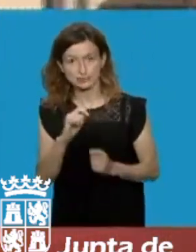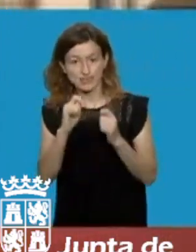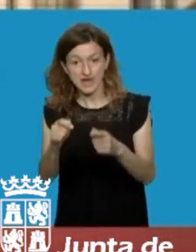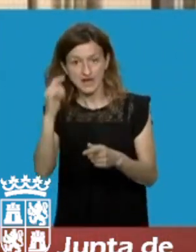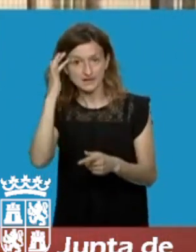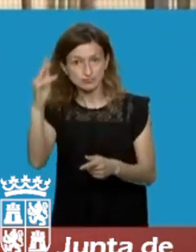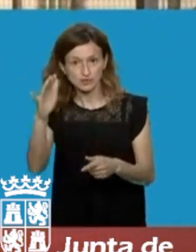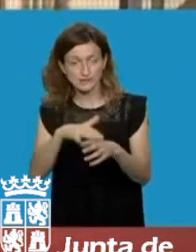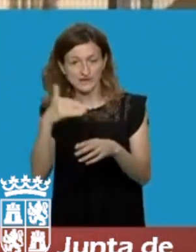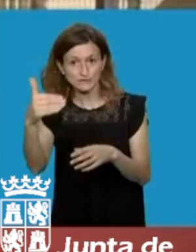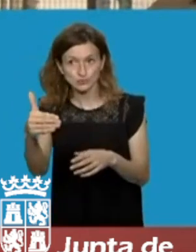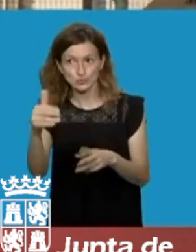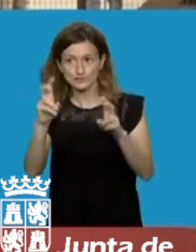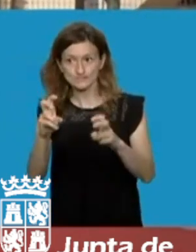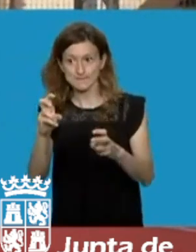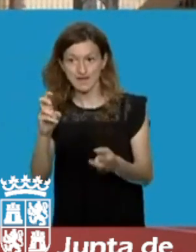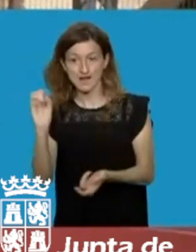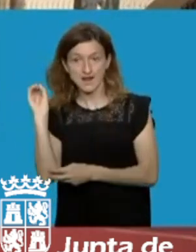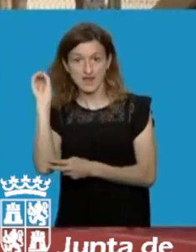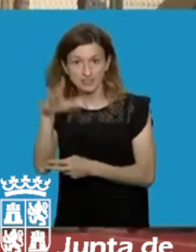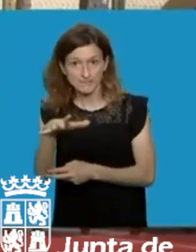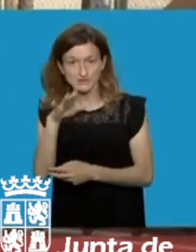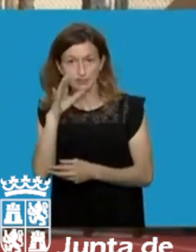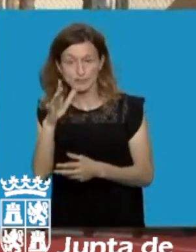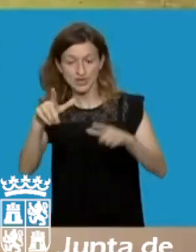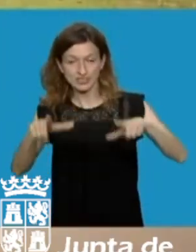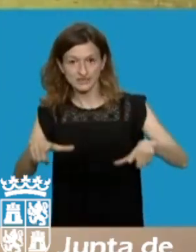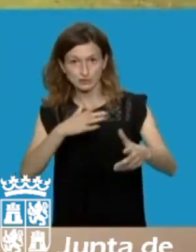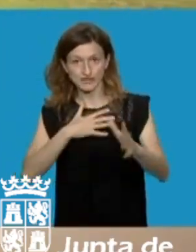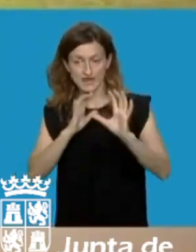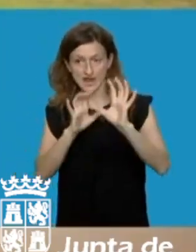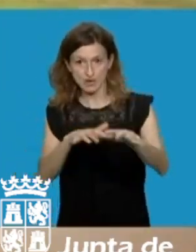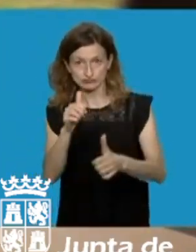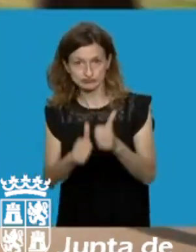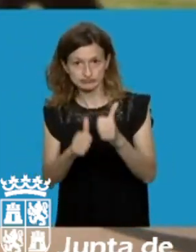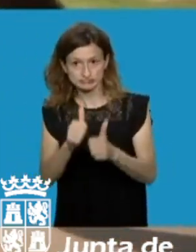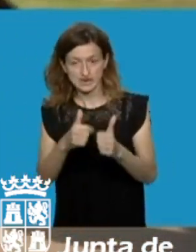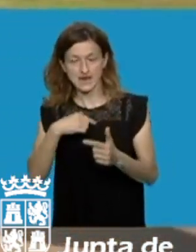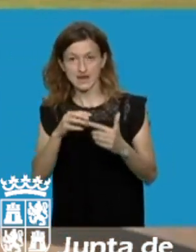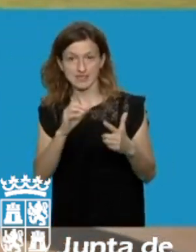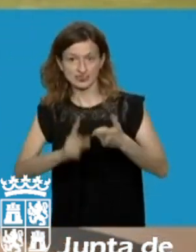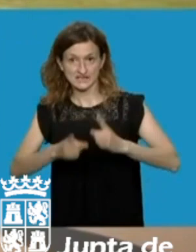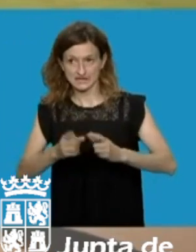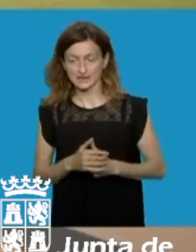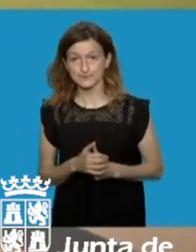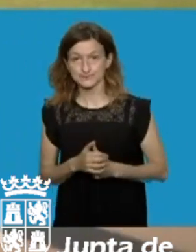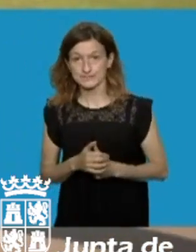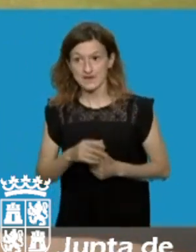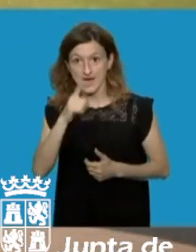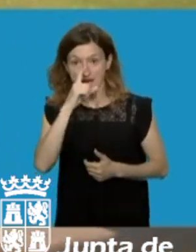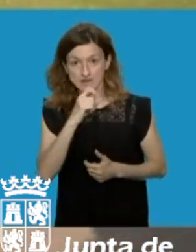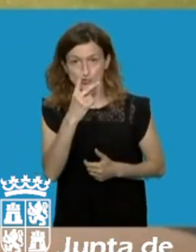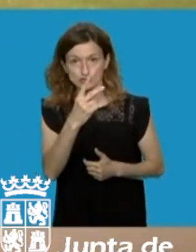de futuros campeones en lanzamiento desde el Centro de Alto Rendimiento de León, que él mismo dirige. En este 2020 tan